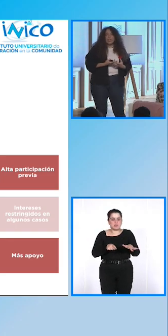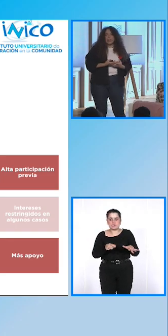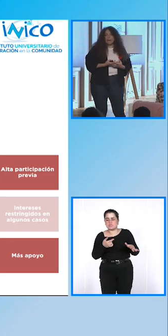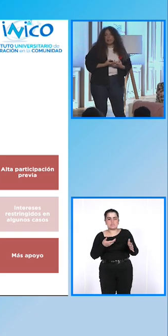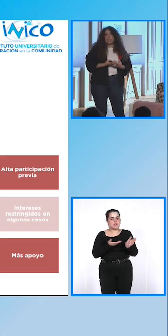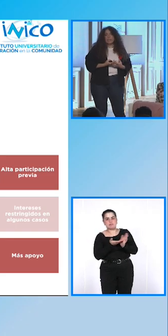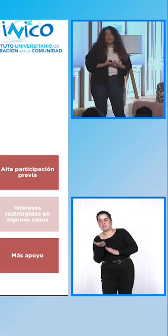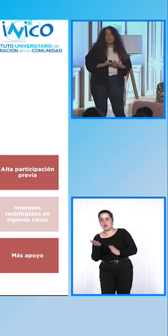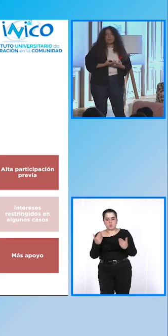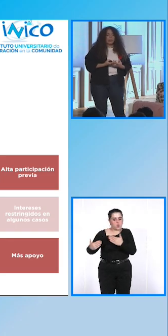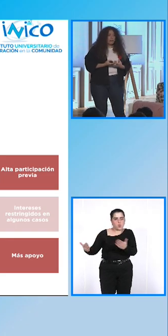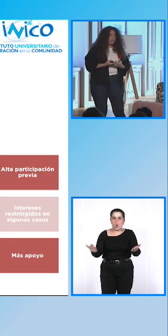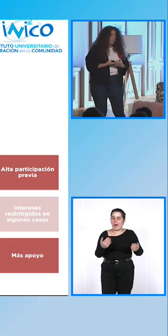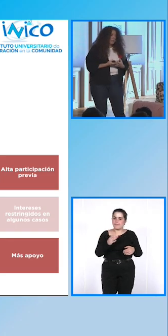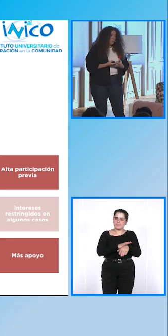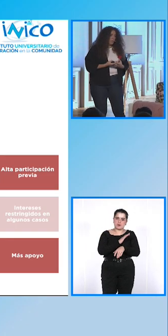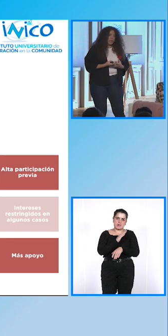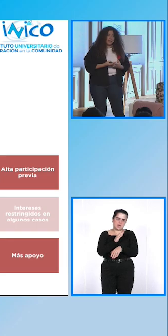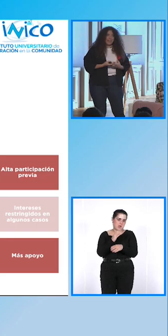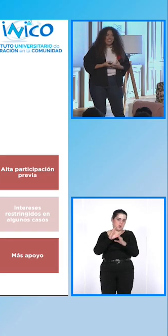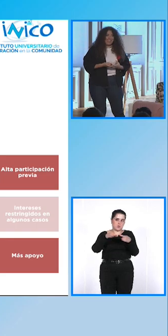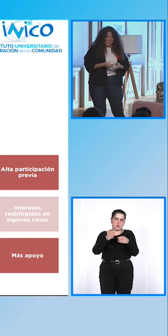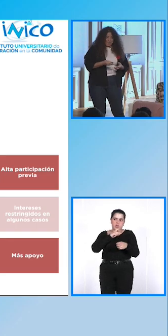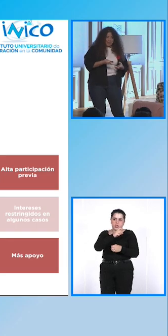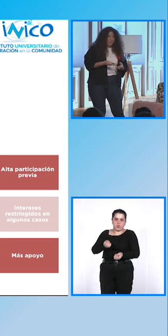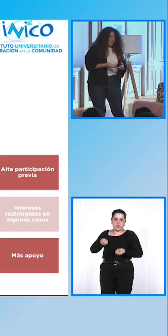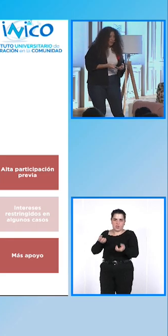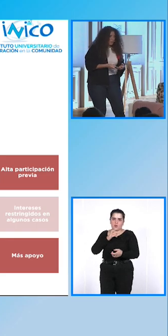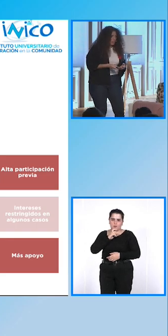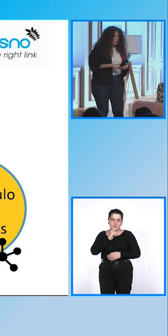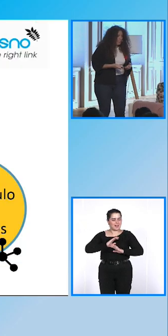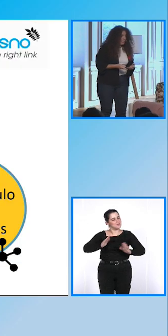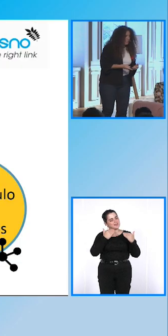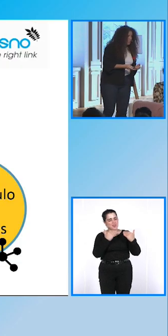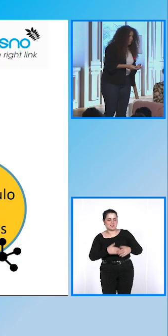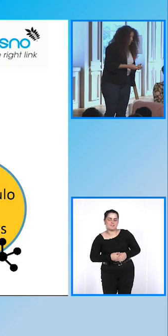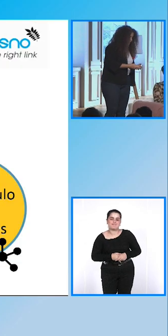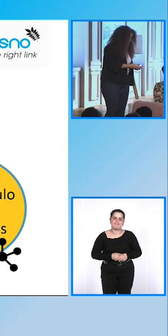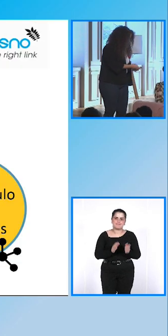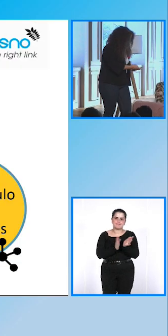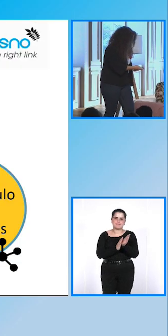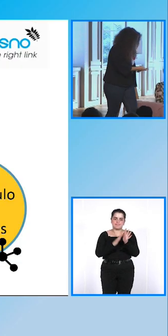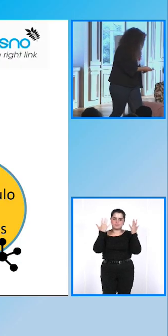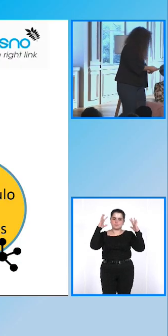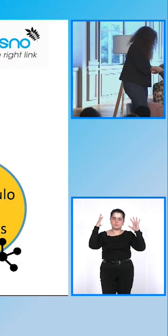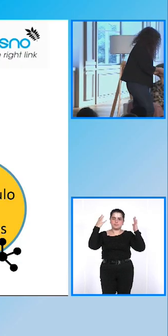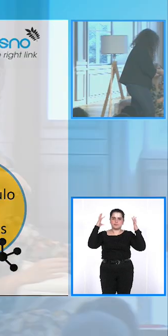eh la manera no de implicar losos en en su comunidad y nada más Eso es todo muchas gracias gracias